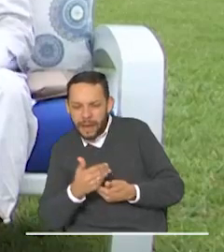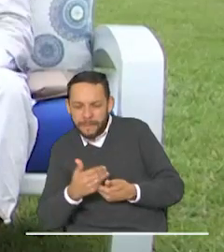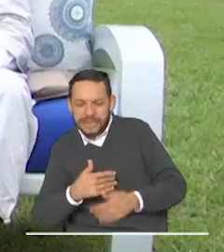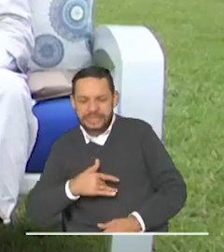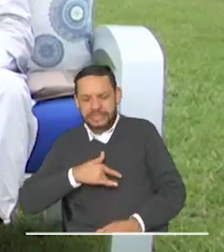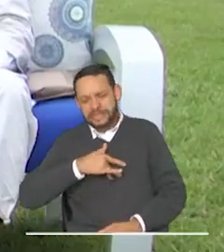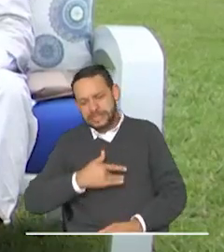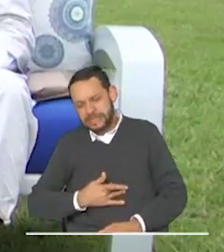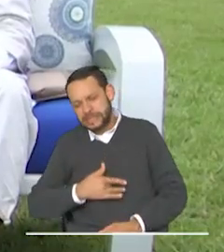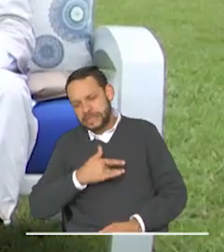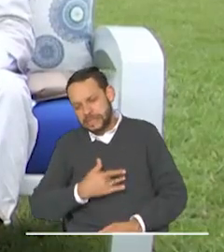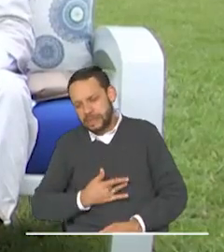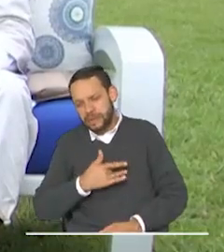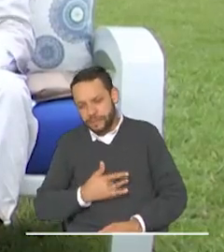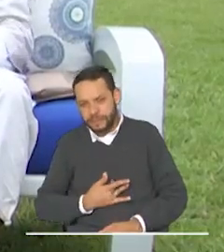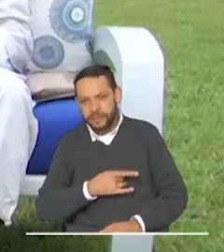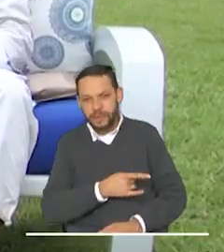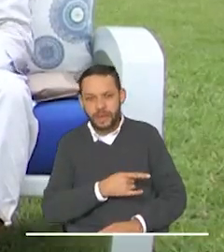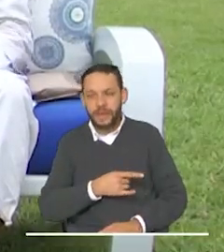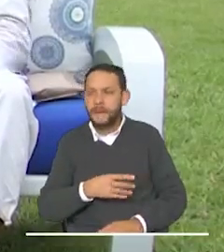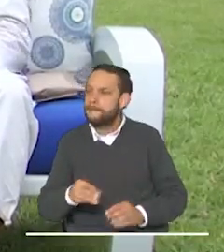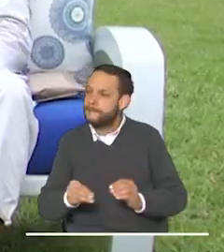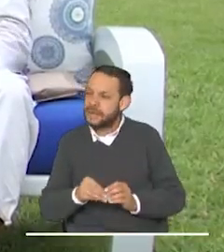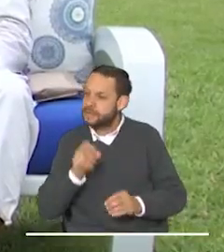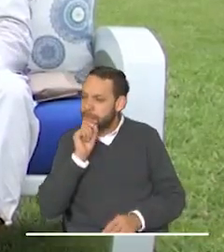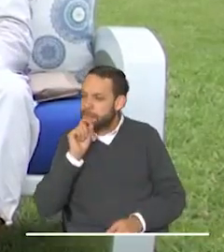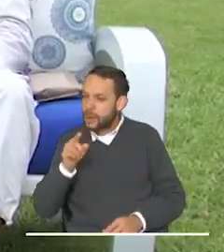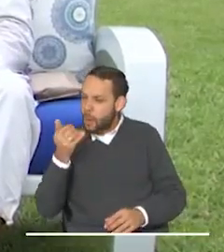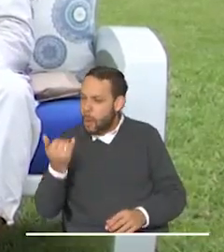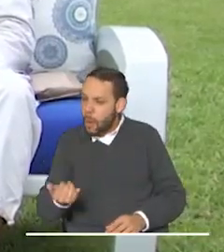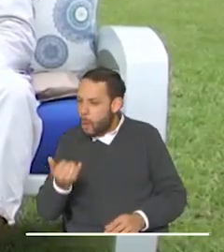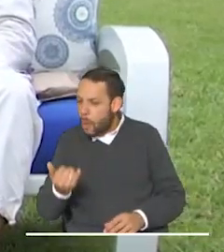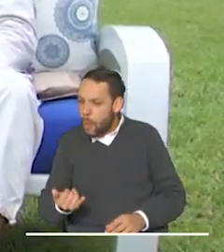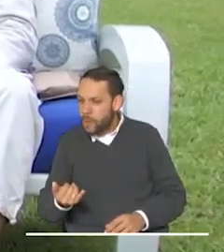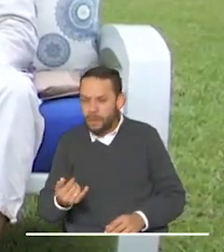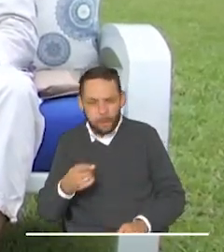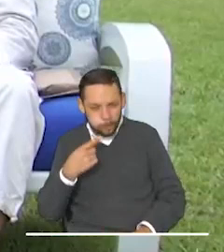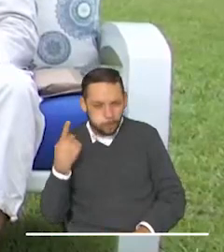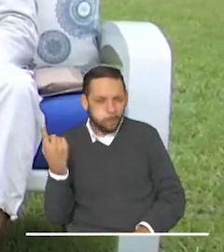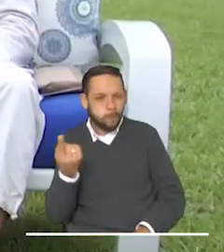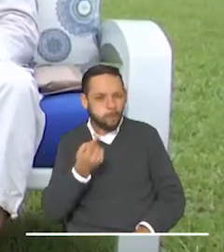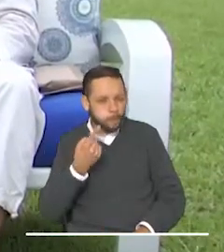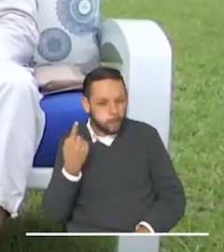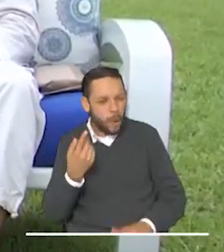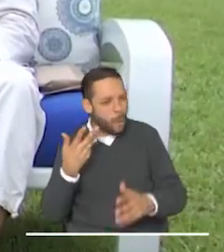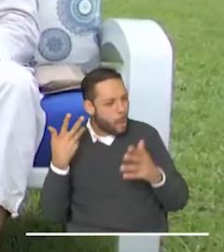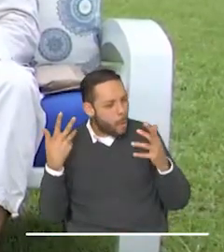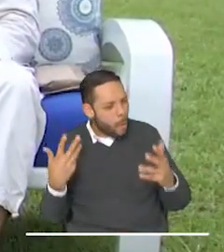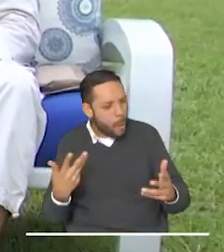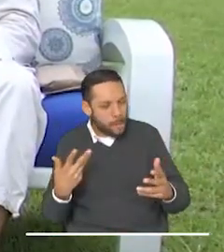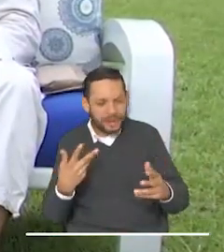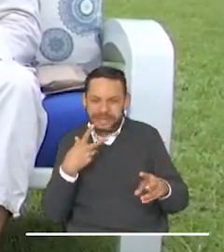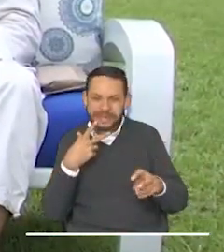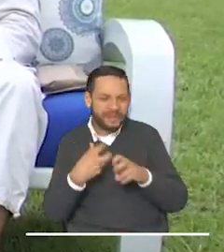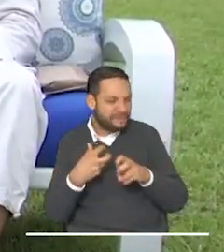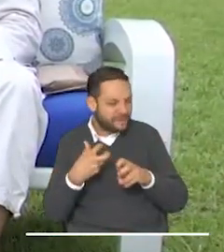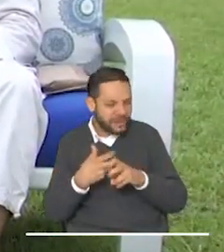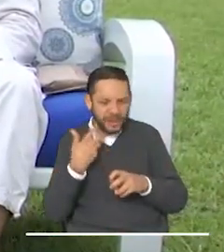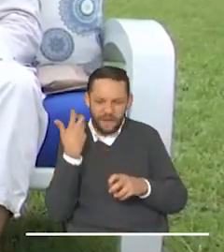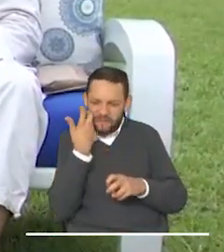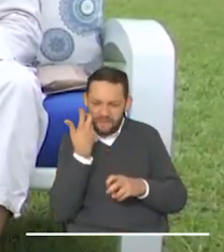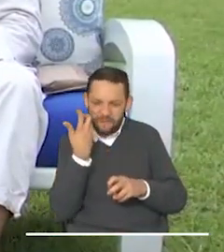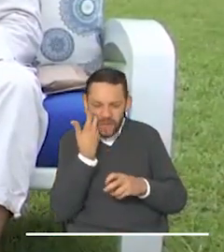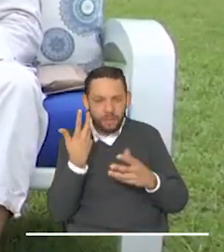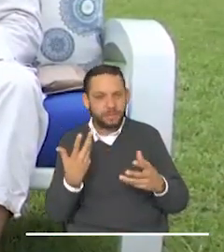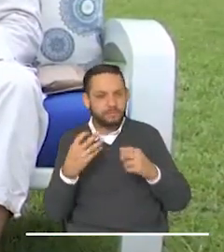demás qué es lo que más estamos viviendo ahora de la de la psicología y de la